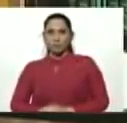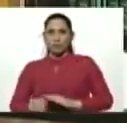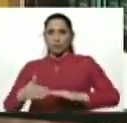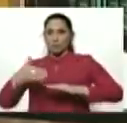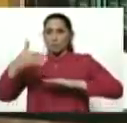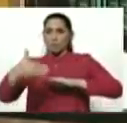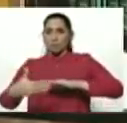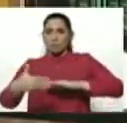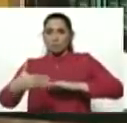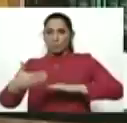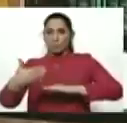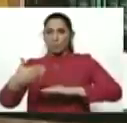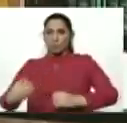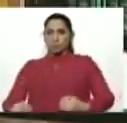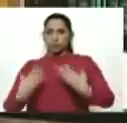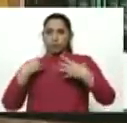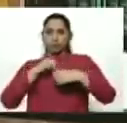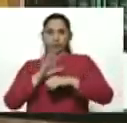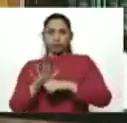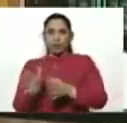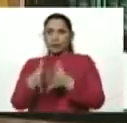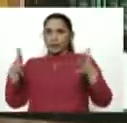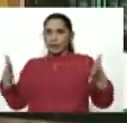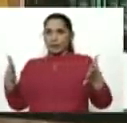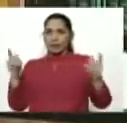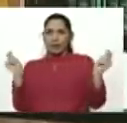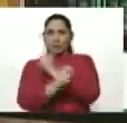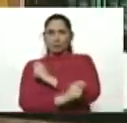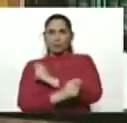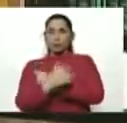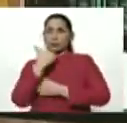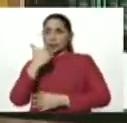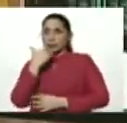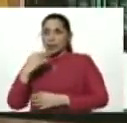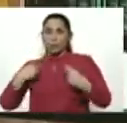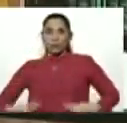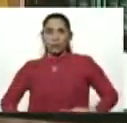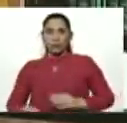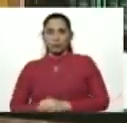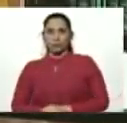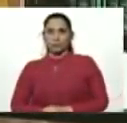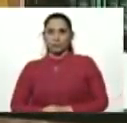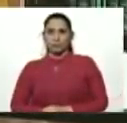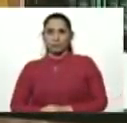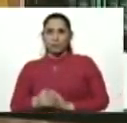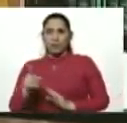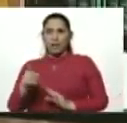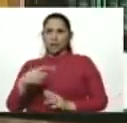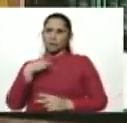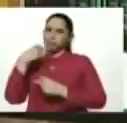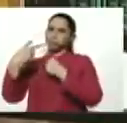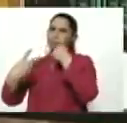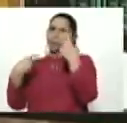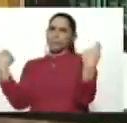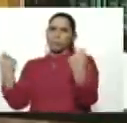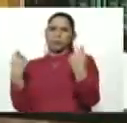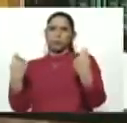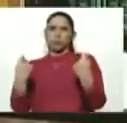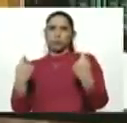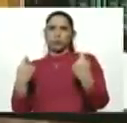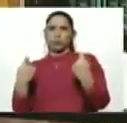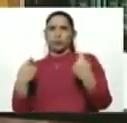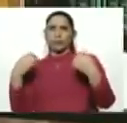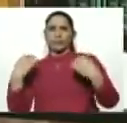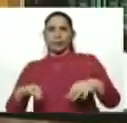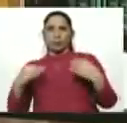post-pandemia de grandes cambios que se avecina a la humanidad es este alzamiento popular espontáneo y